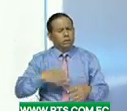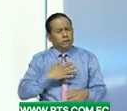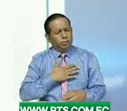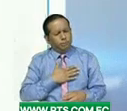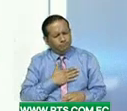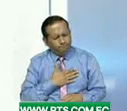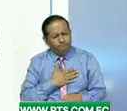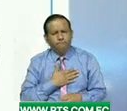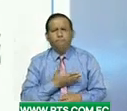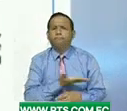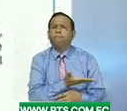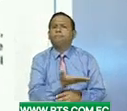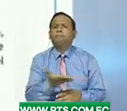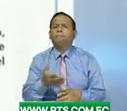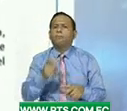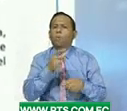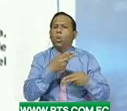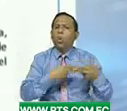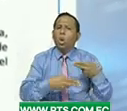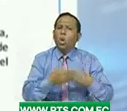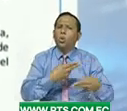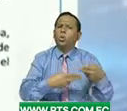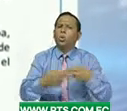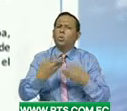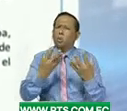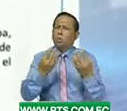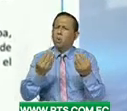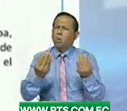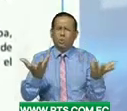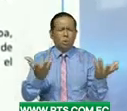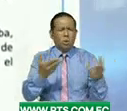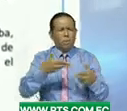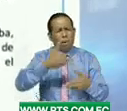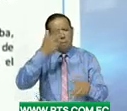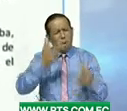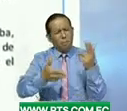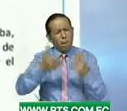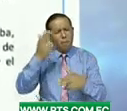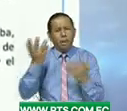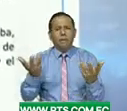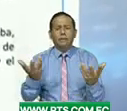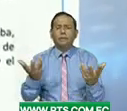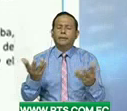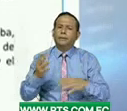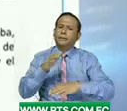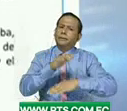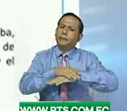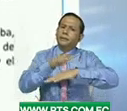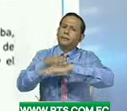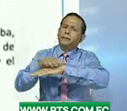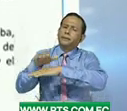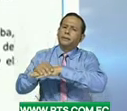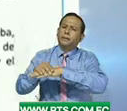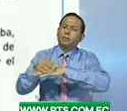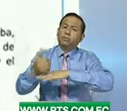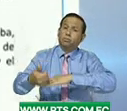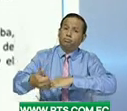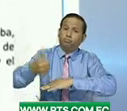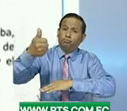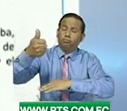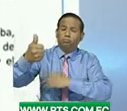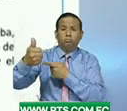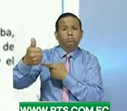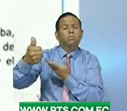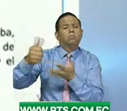sido víctimas de cualquier tipo de actos de violencia. Instamos urgentemente a las autoridades a que